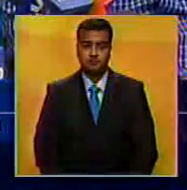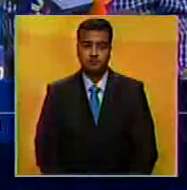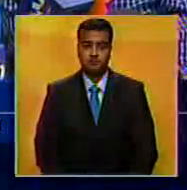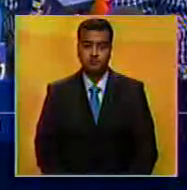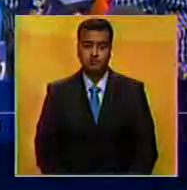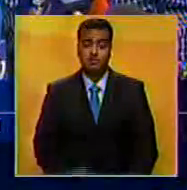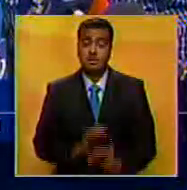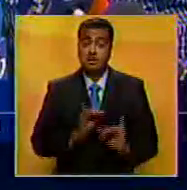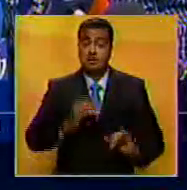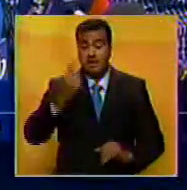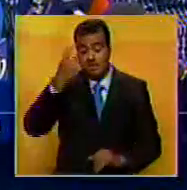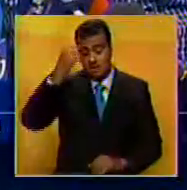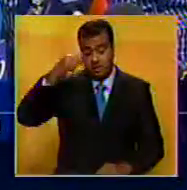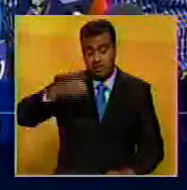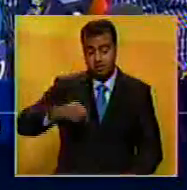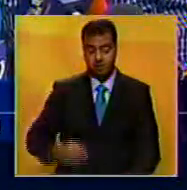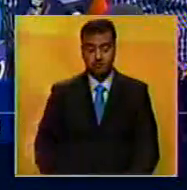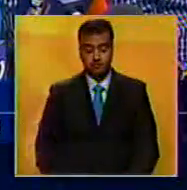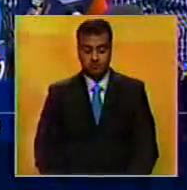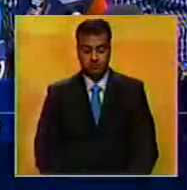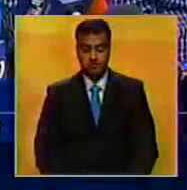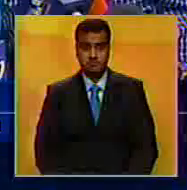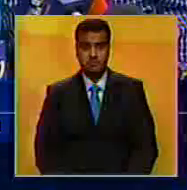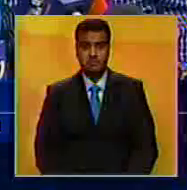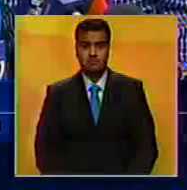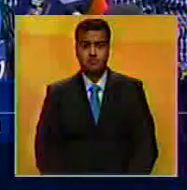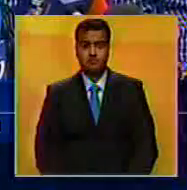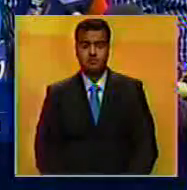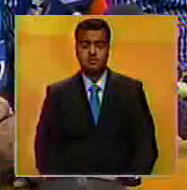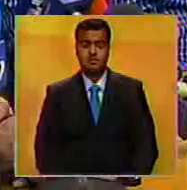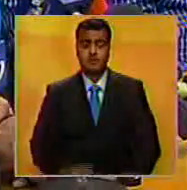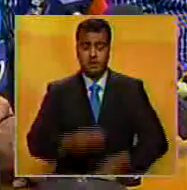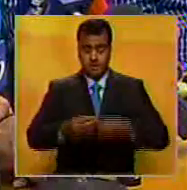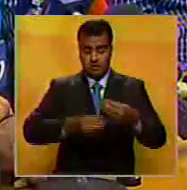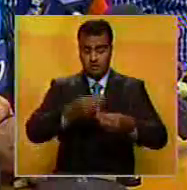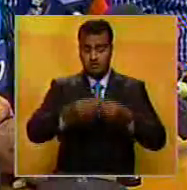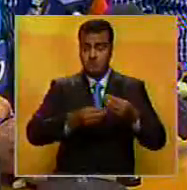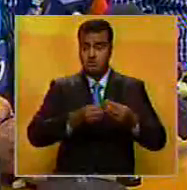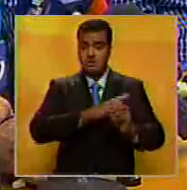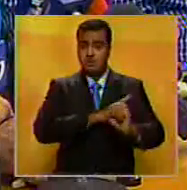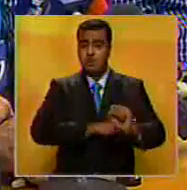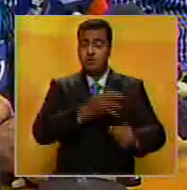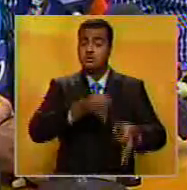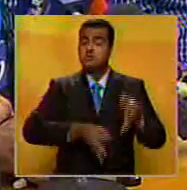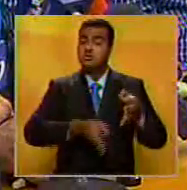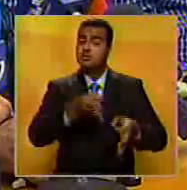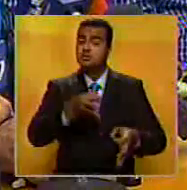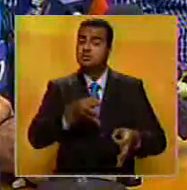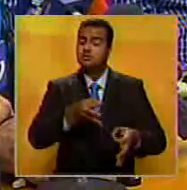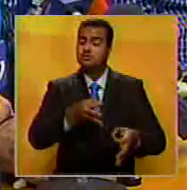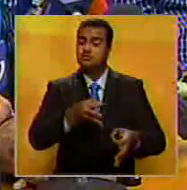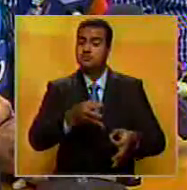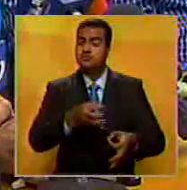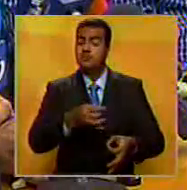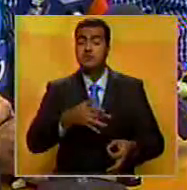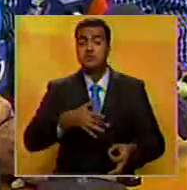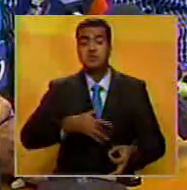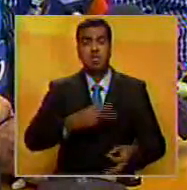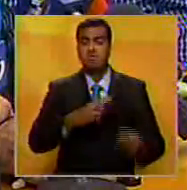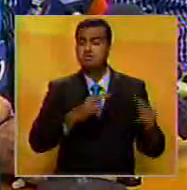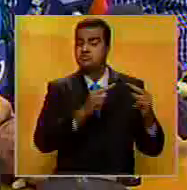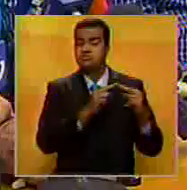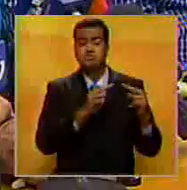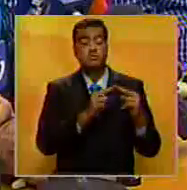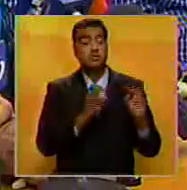día de hoy el patrón sistemático de actuación de los órganos del Poder Judicial en el sentido de